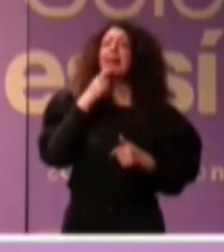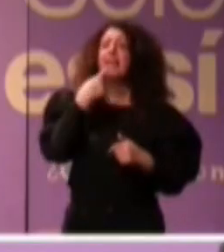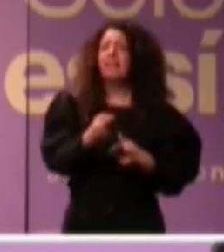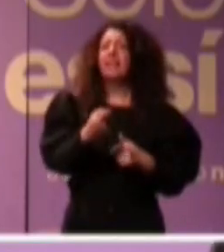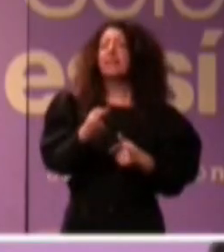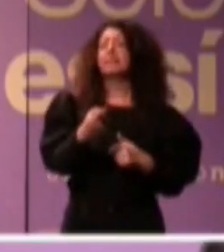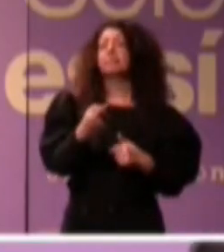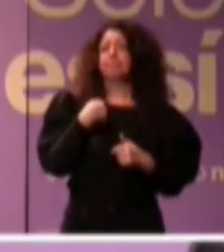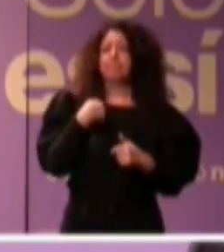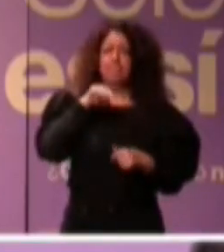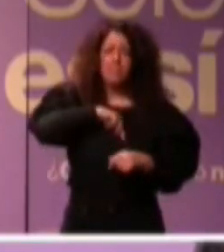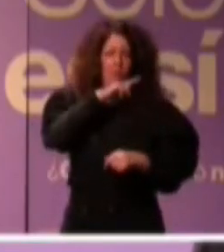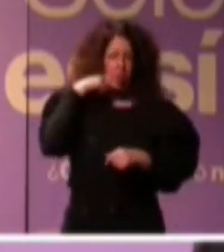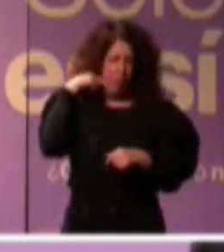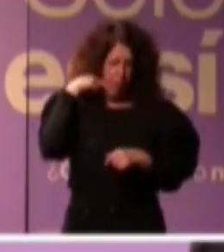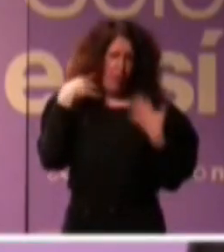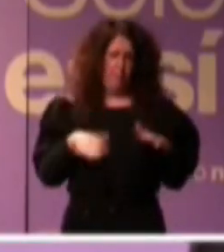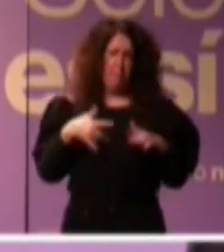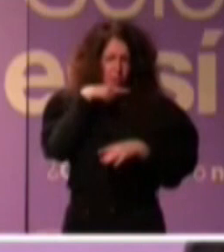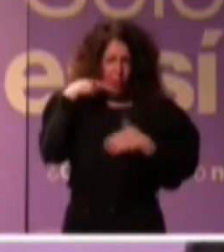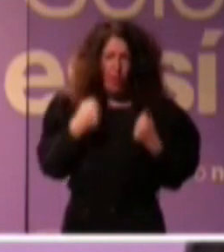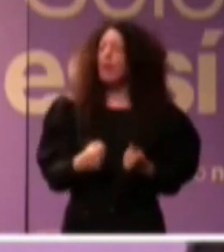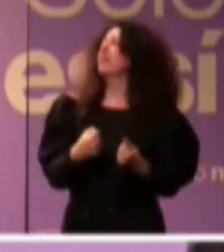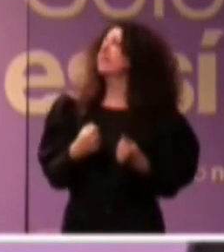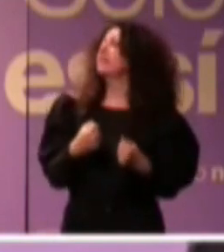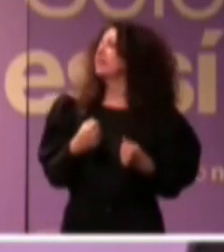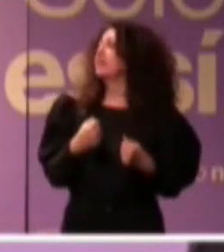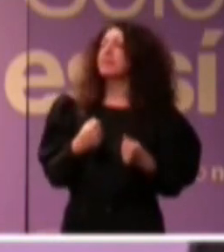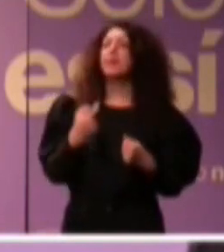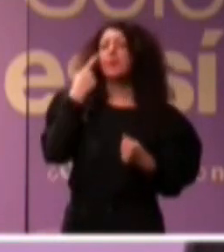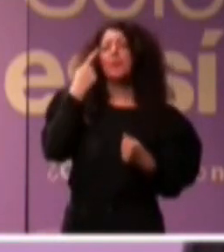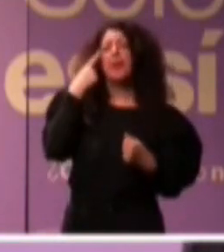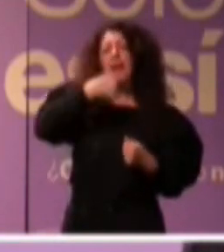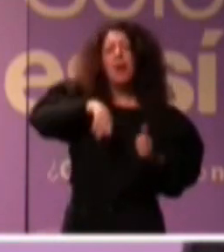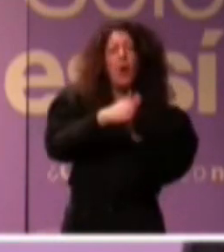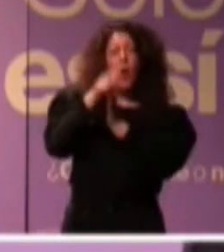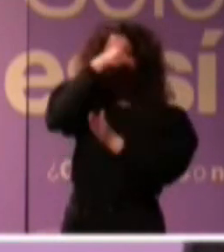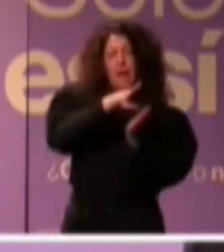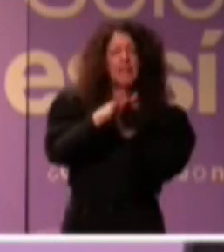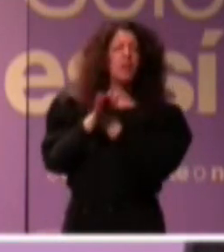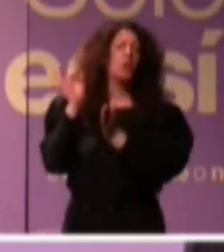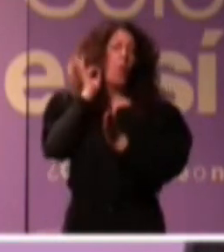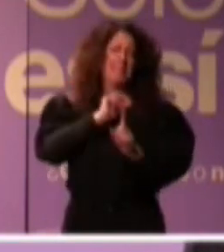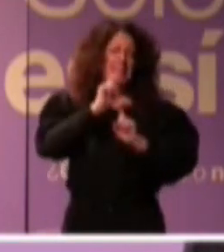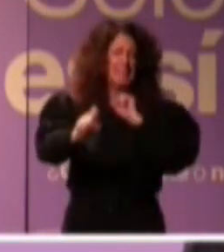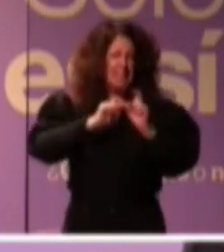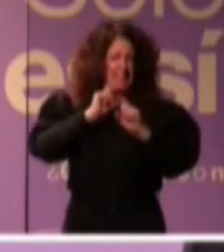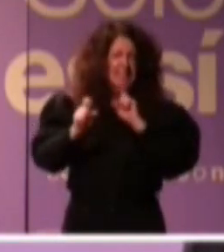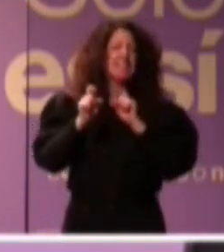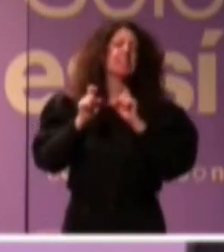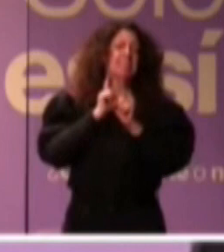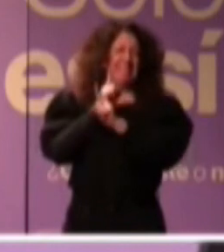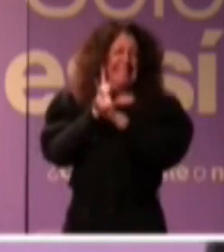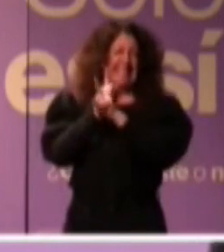muy doloroso enormemente doloroso ver cómo golpean a los compañeros y a las compañeras del Ministerio